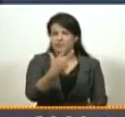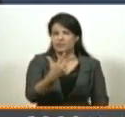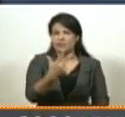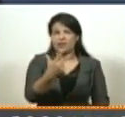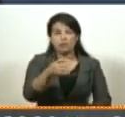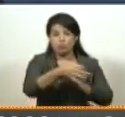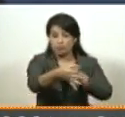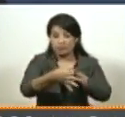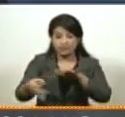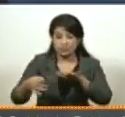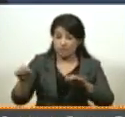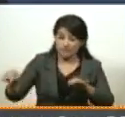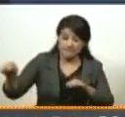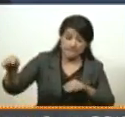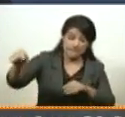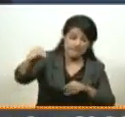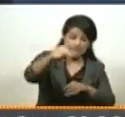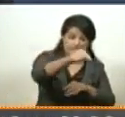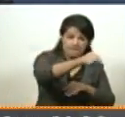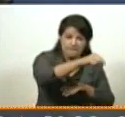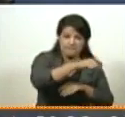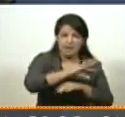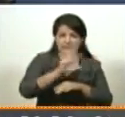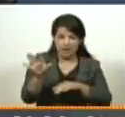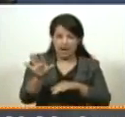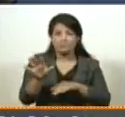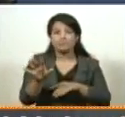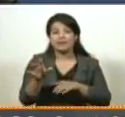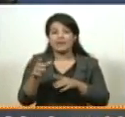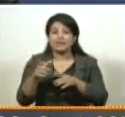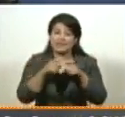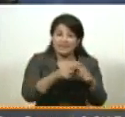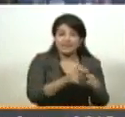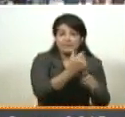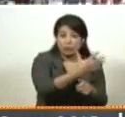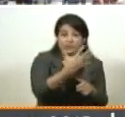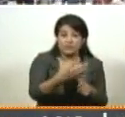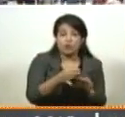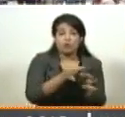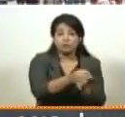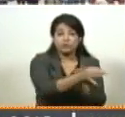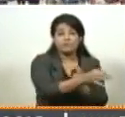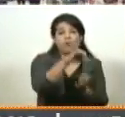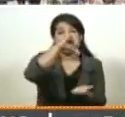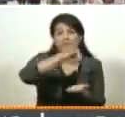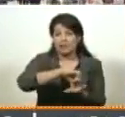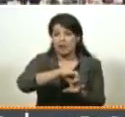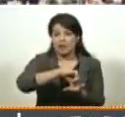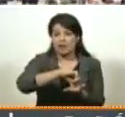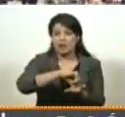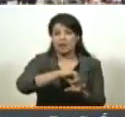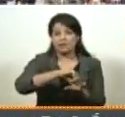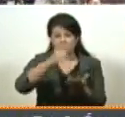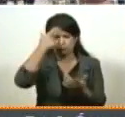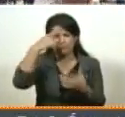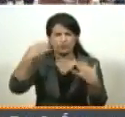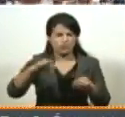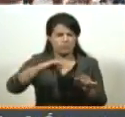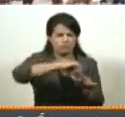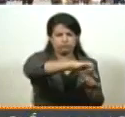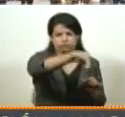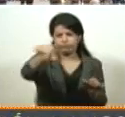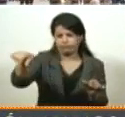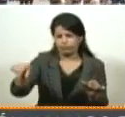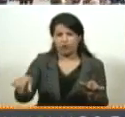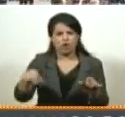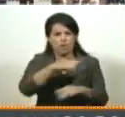en todos los municipios del país, de los cuales 55 están en los municipios capitales con la herradura completa, de